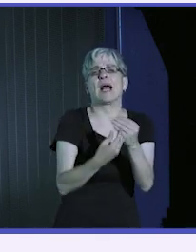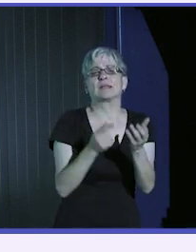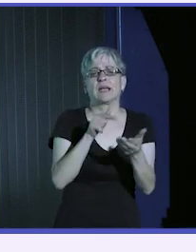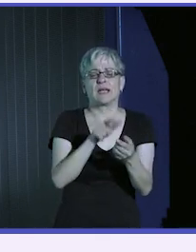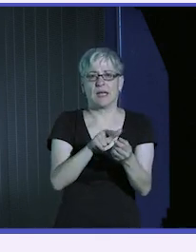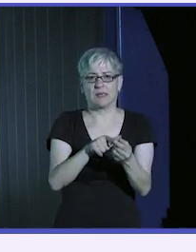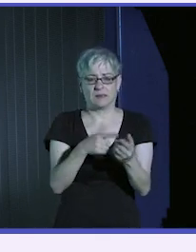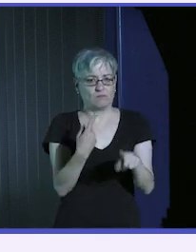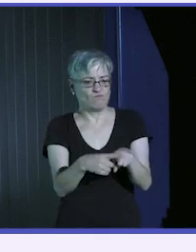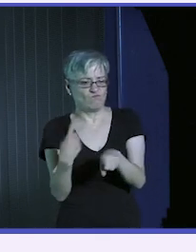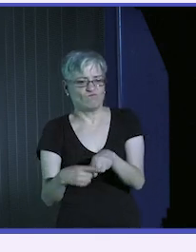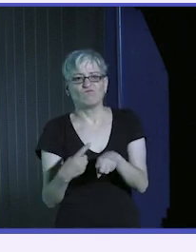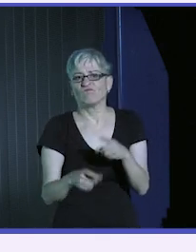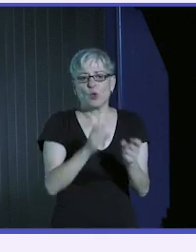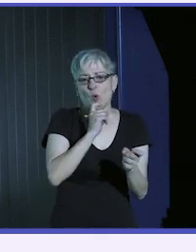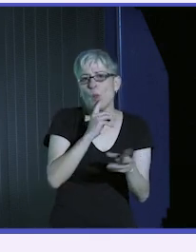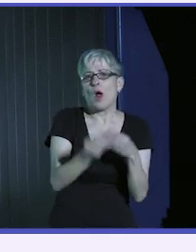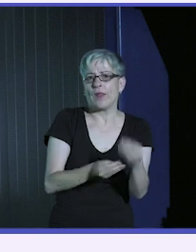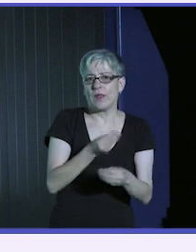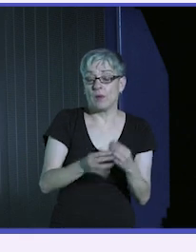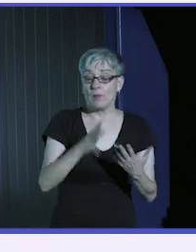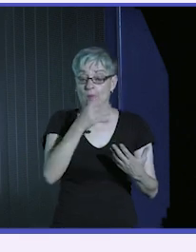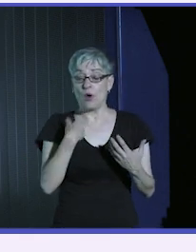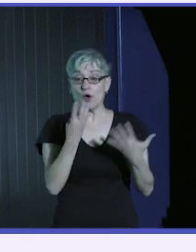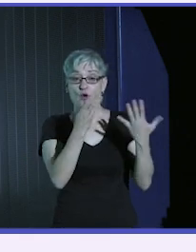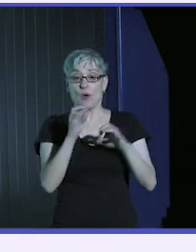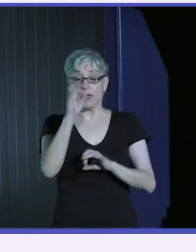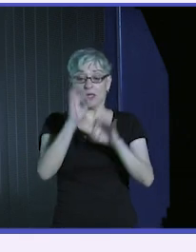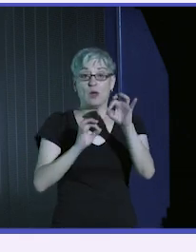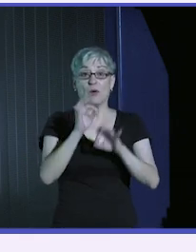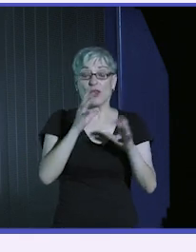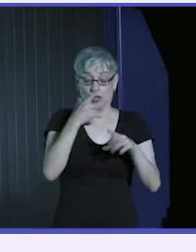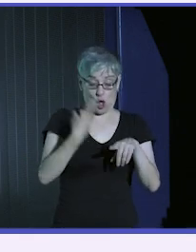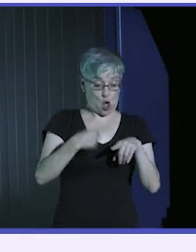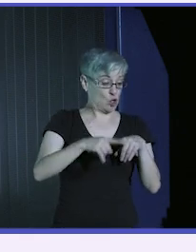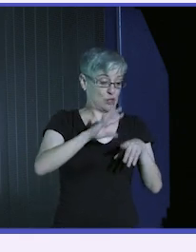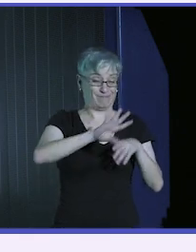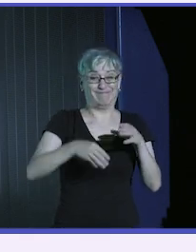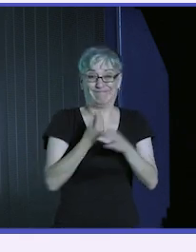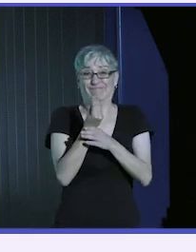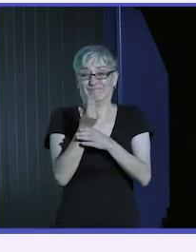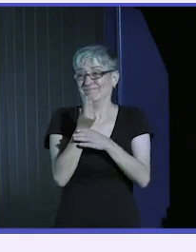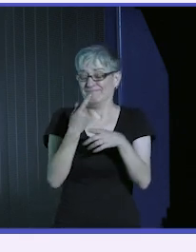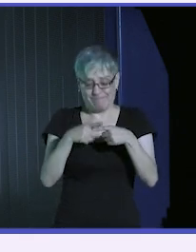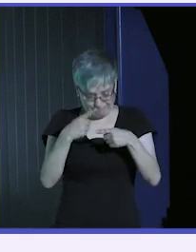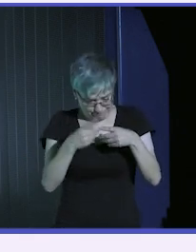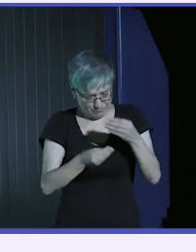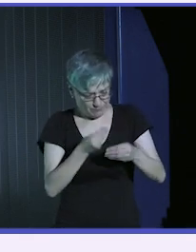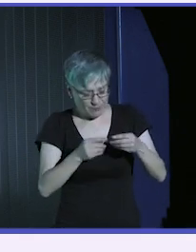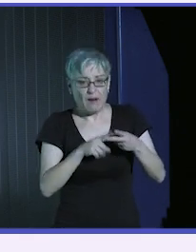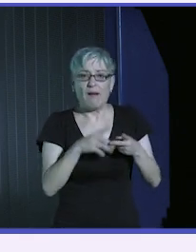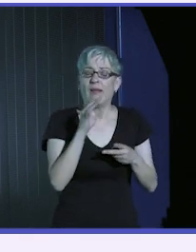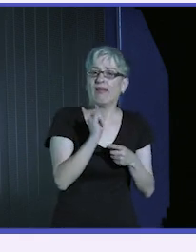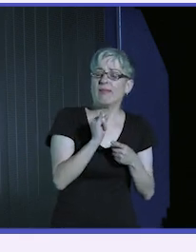Sobre todo teniendo en cuenta que más del 90% de los productos manufacturados que vemos tienen